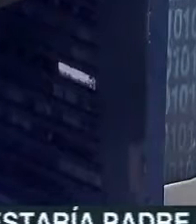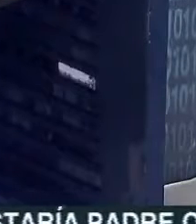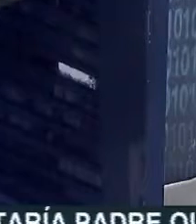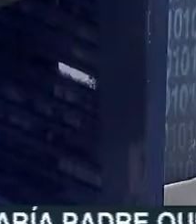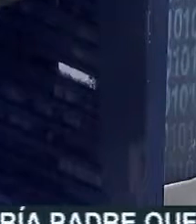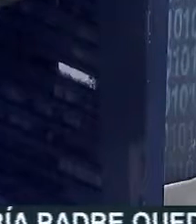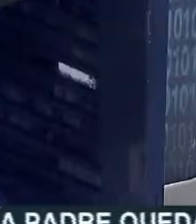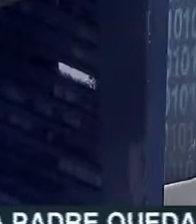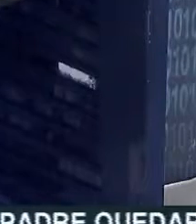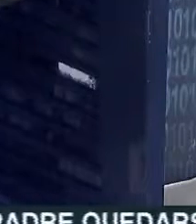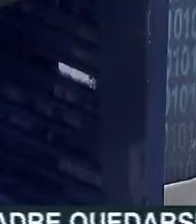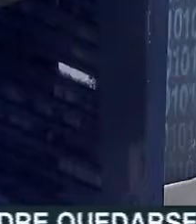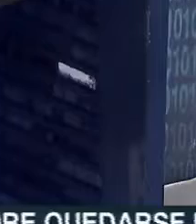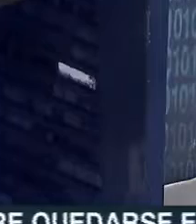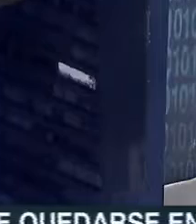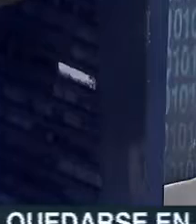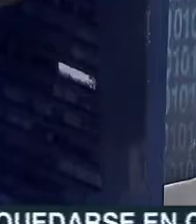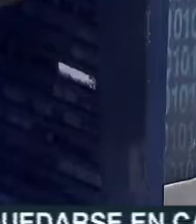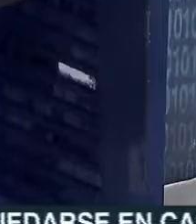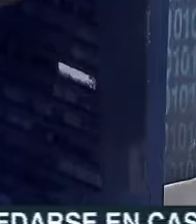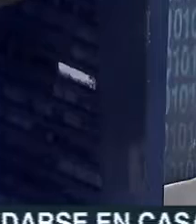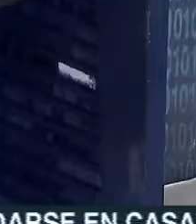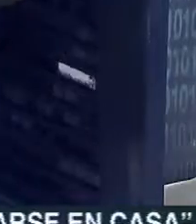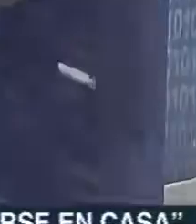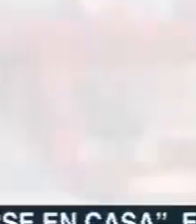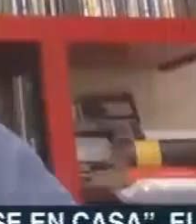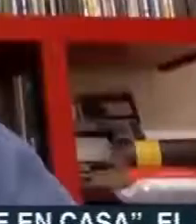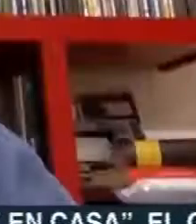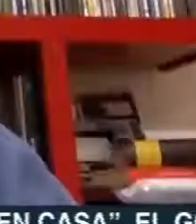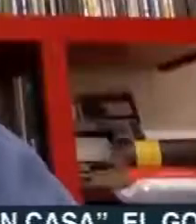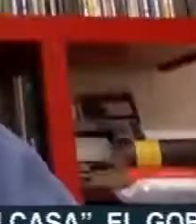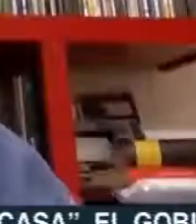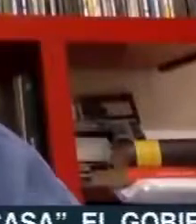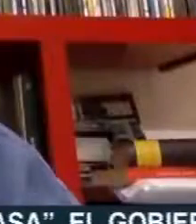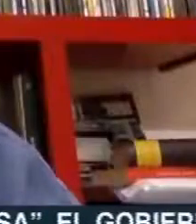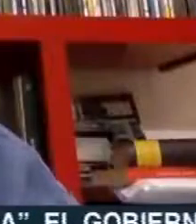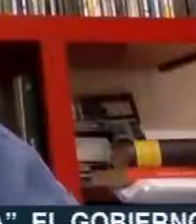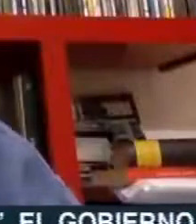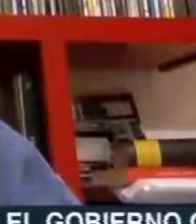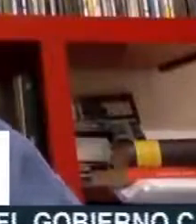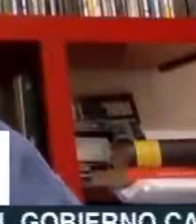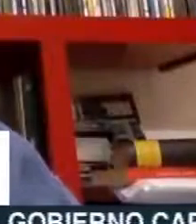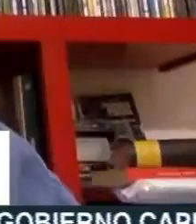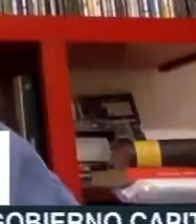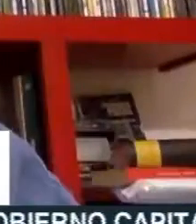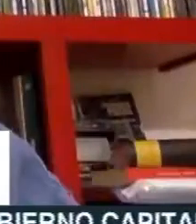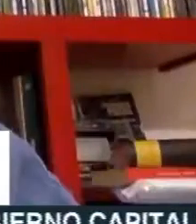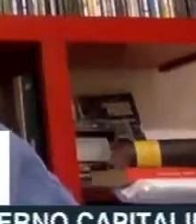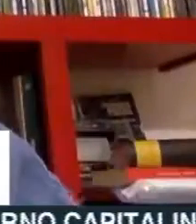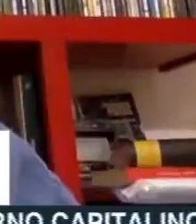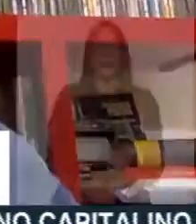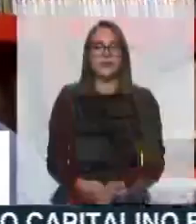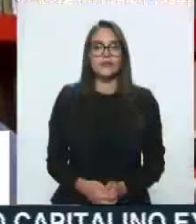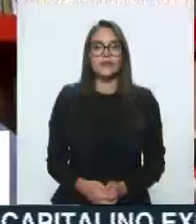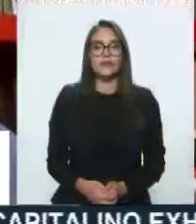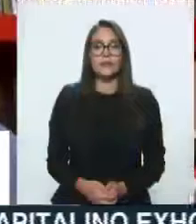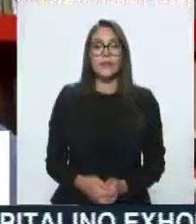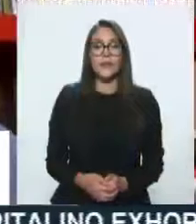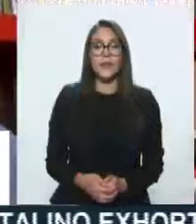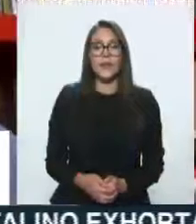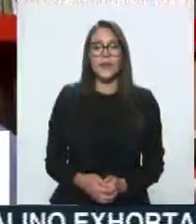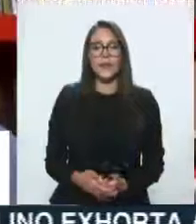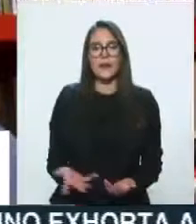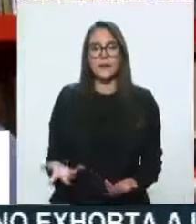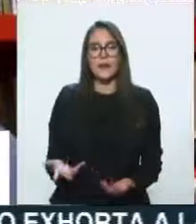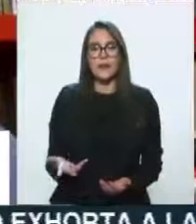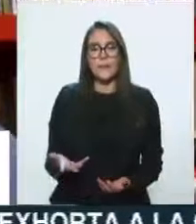crimen. Sí, no, yo creo que hace sentido ahora esta propuesta que